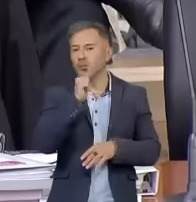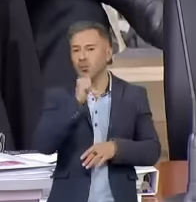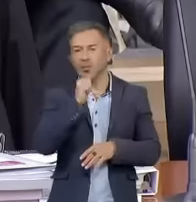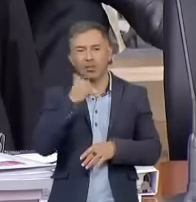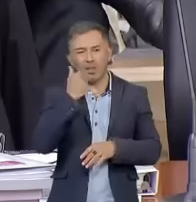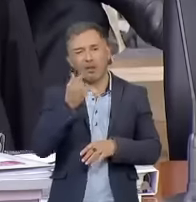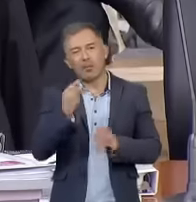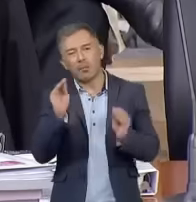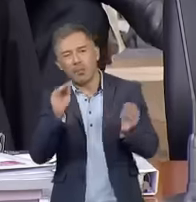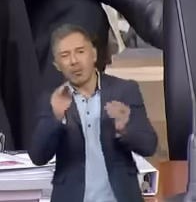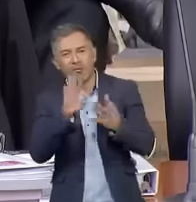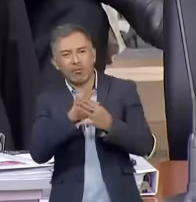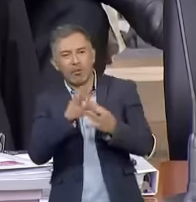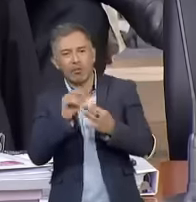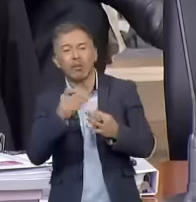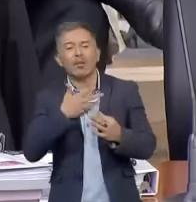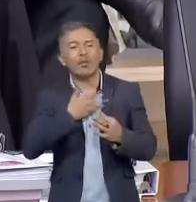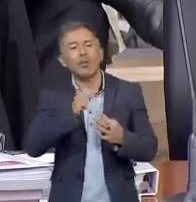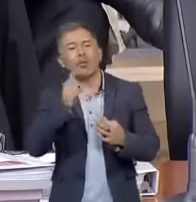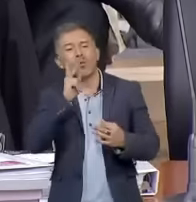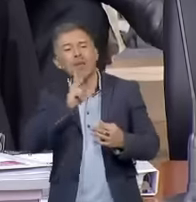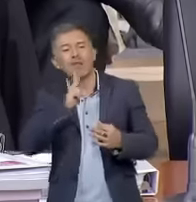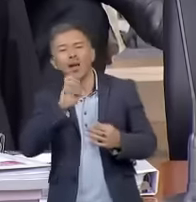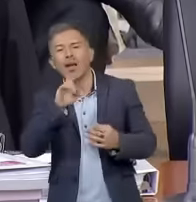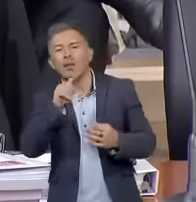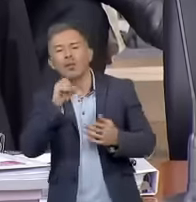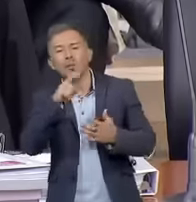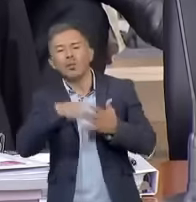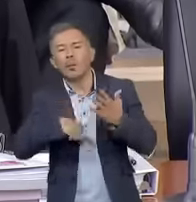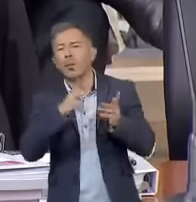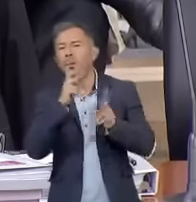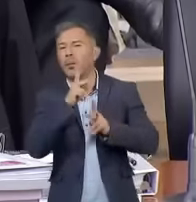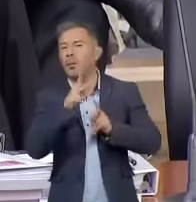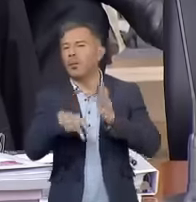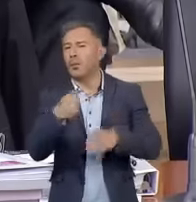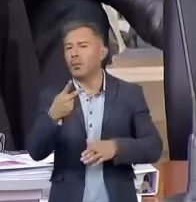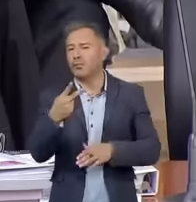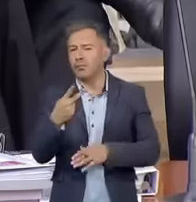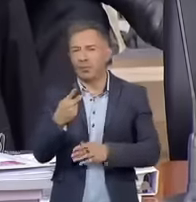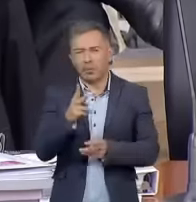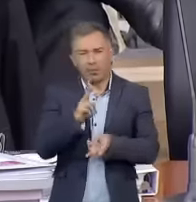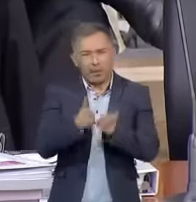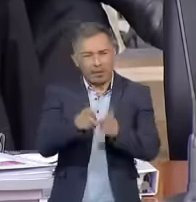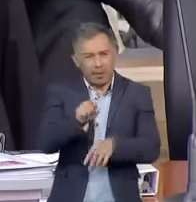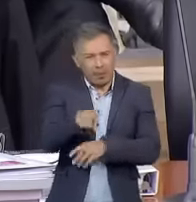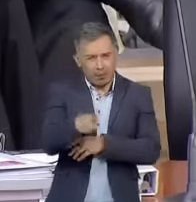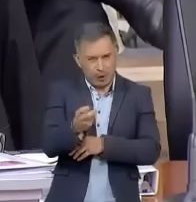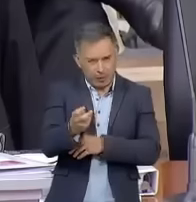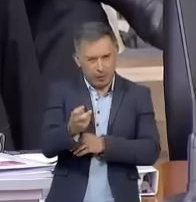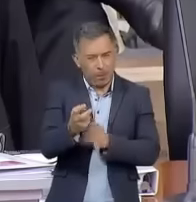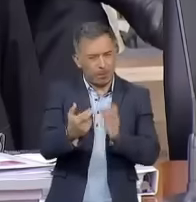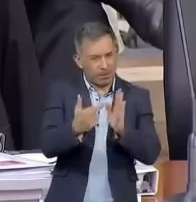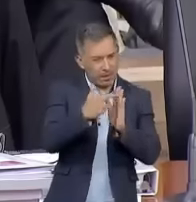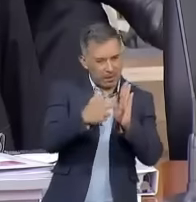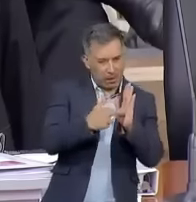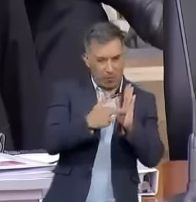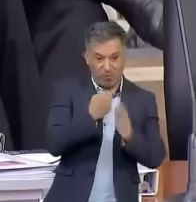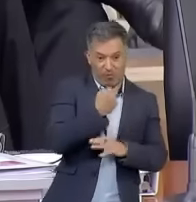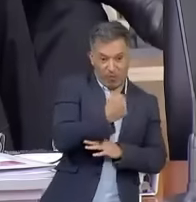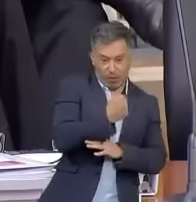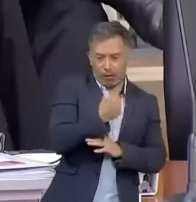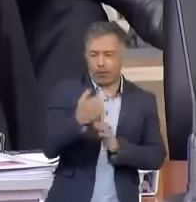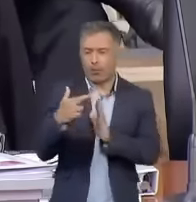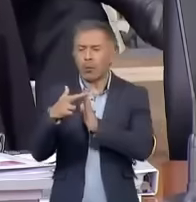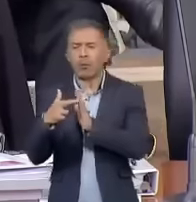convenzan de que no tiene mayores elementos de esto estamos hablando cuando hablamos de doble rac y de celeridad